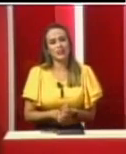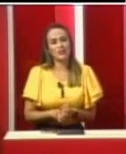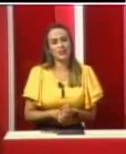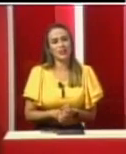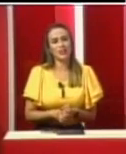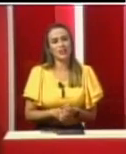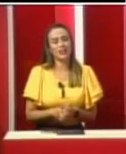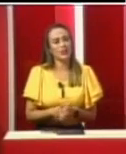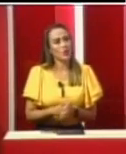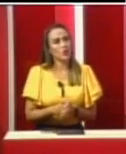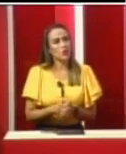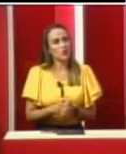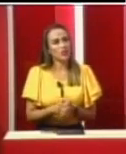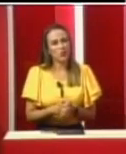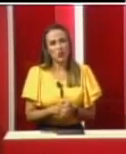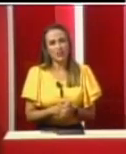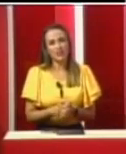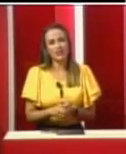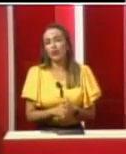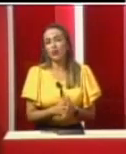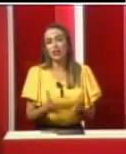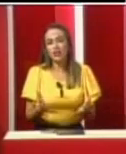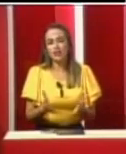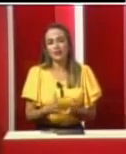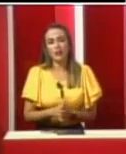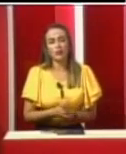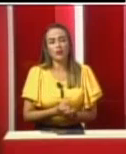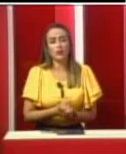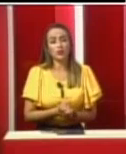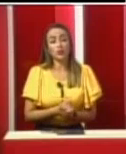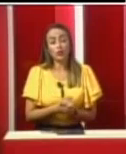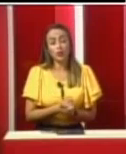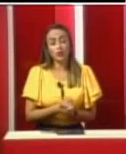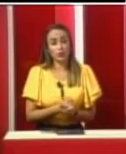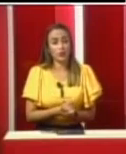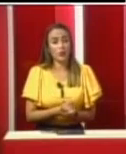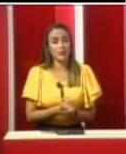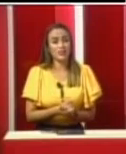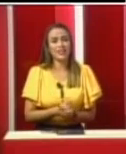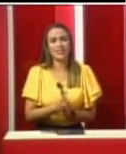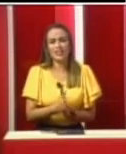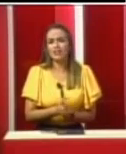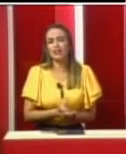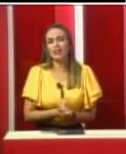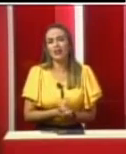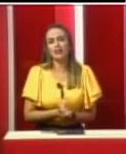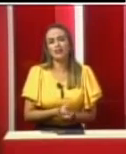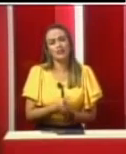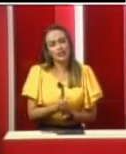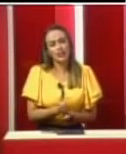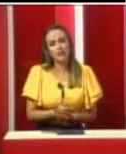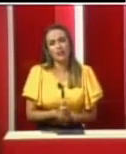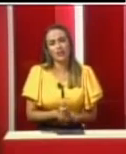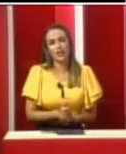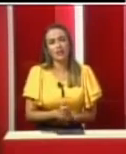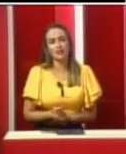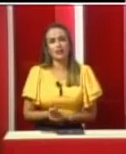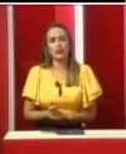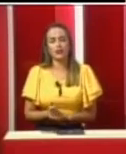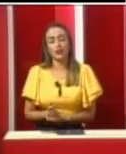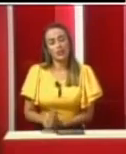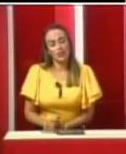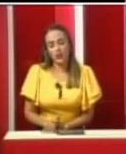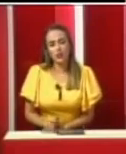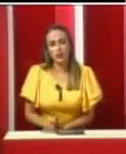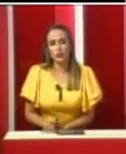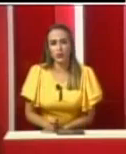vez más también tienen con temor tienen de rodillas a la población todo el sector comercial que quiere salir adelante se tiene que enfrentar a esta